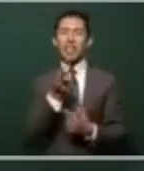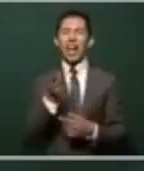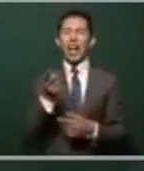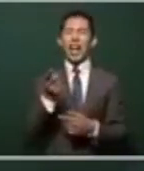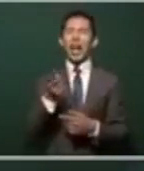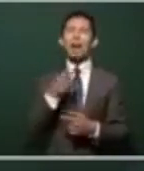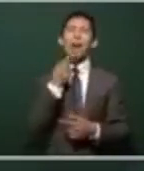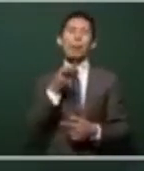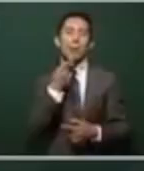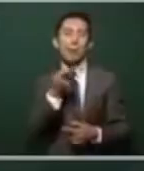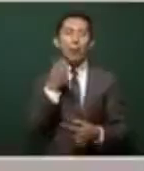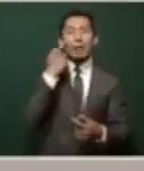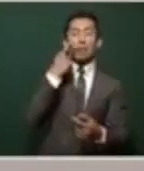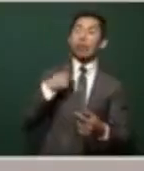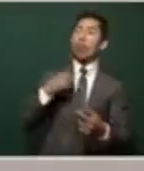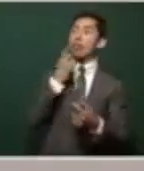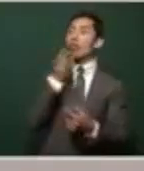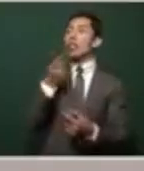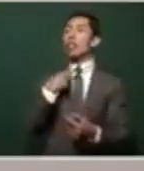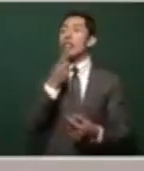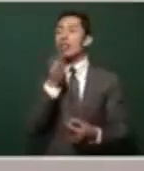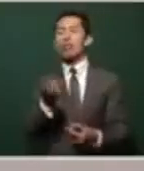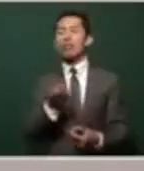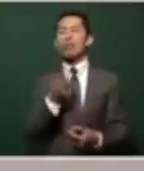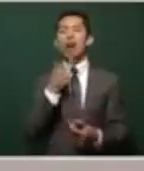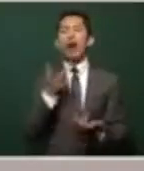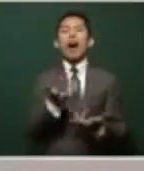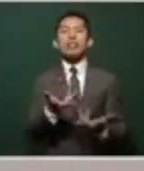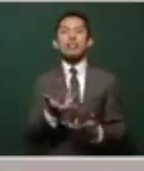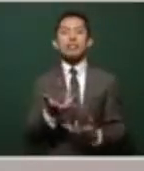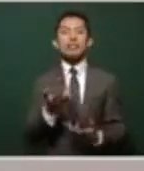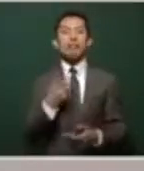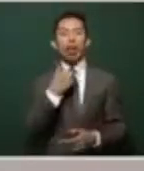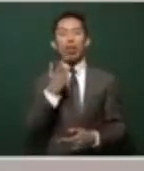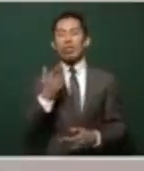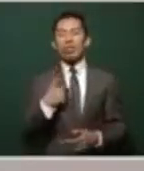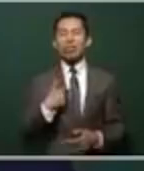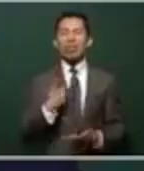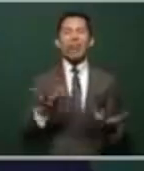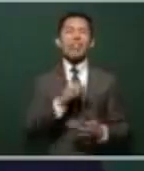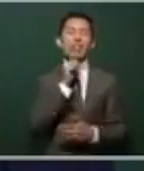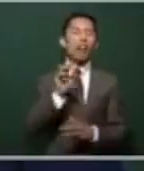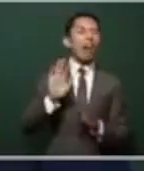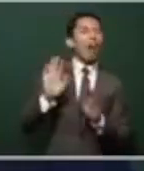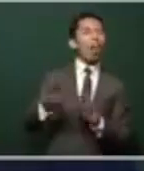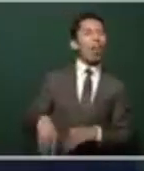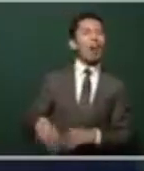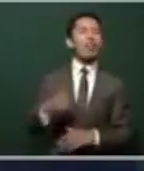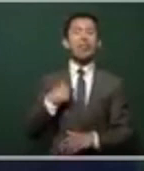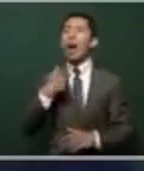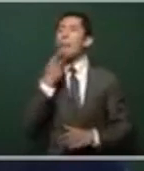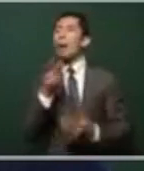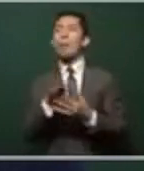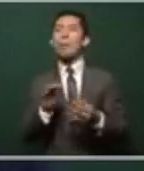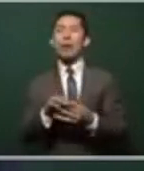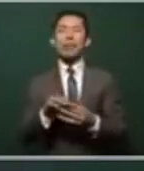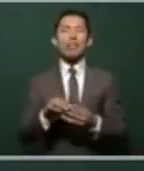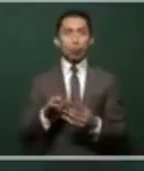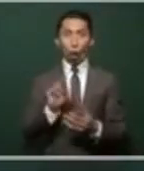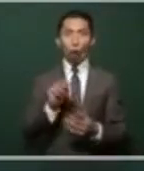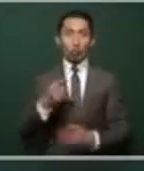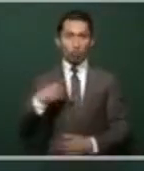mejor patee yo el bote. No, me gustan los desafíos,